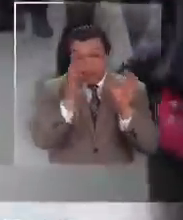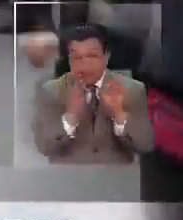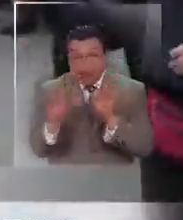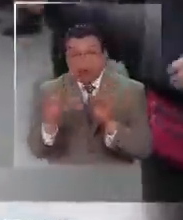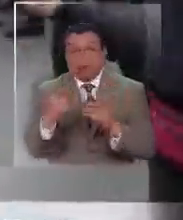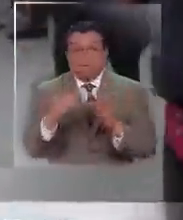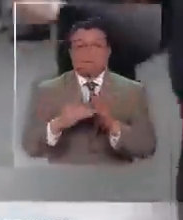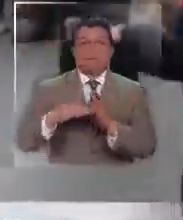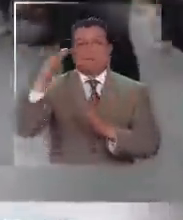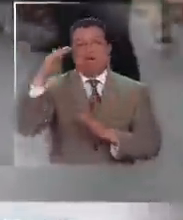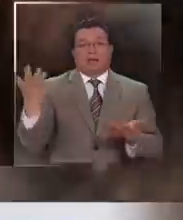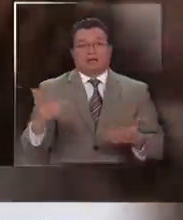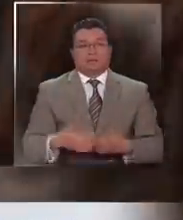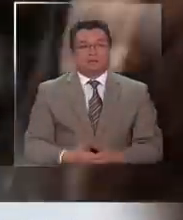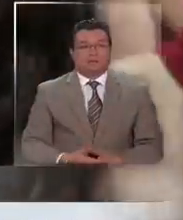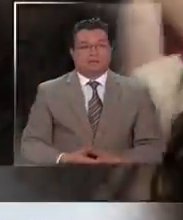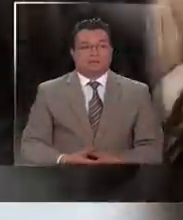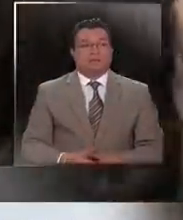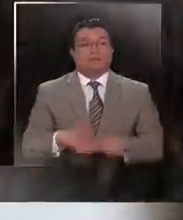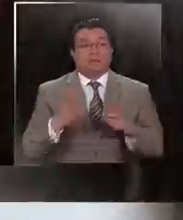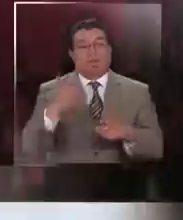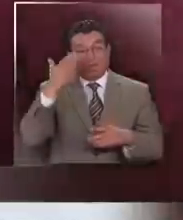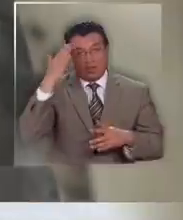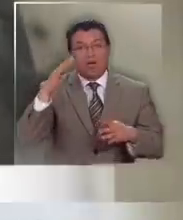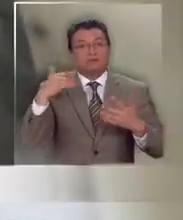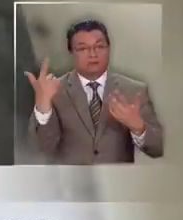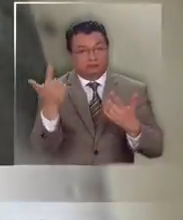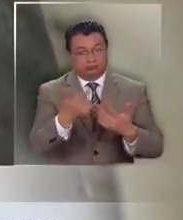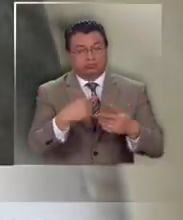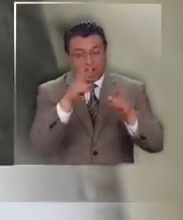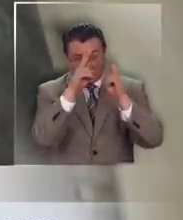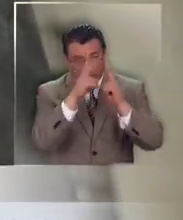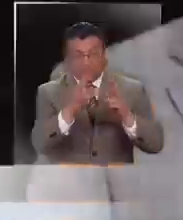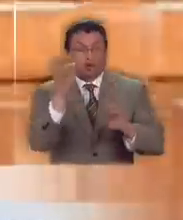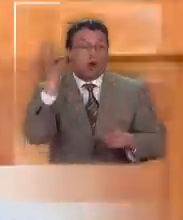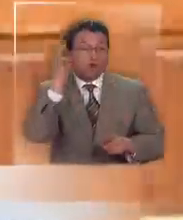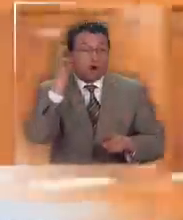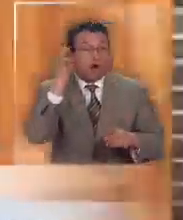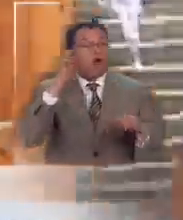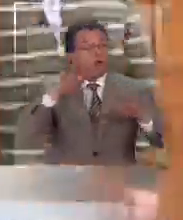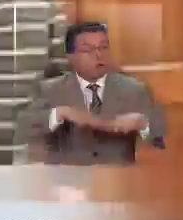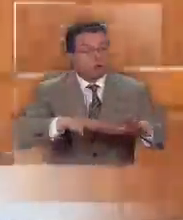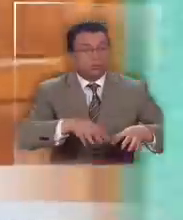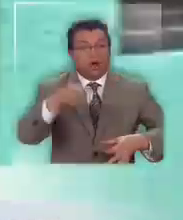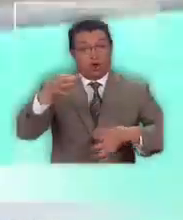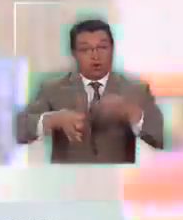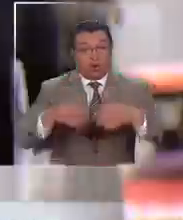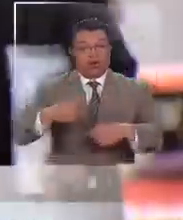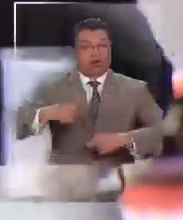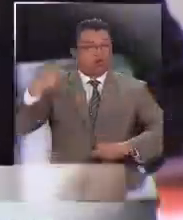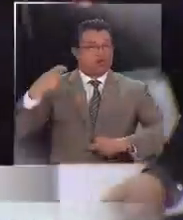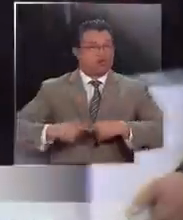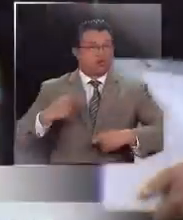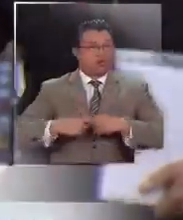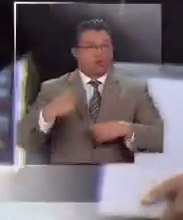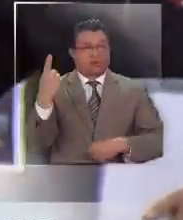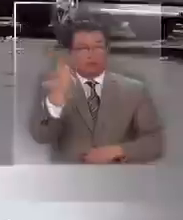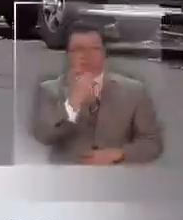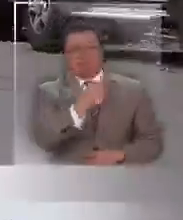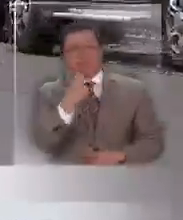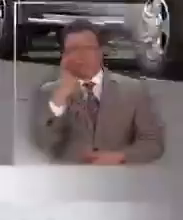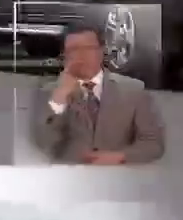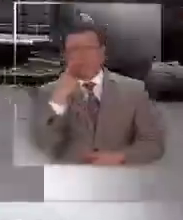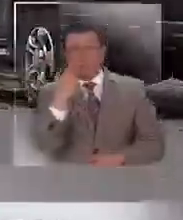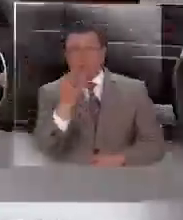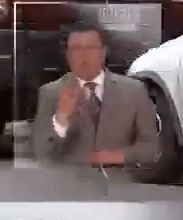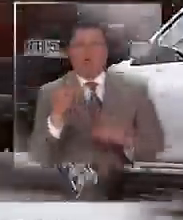Así es como entró en escena, en días agitados por la bandera del respeto a las mujeres, el llamado juez de hierro, conocido por casi todos